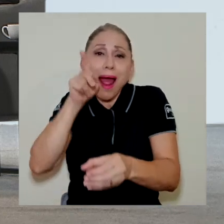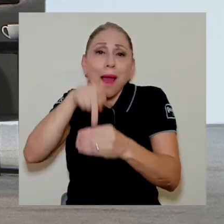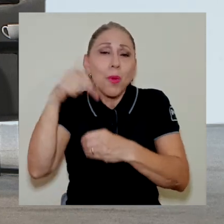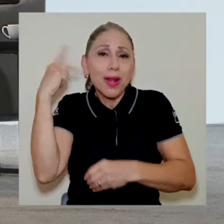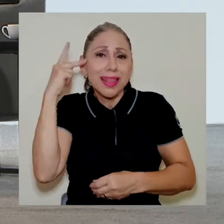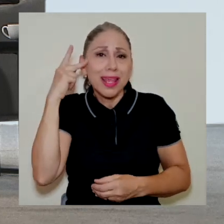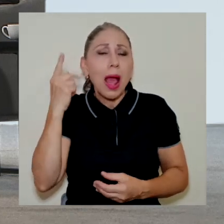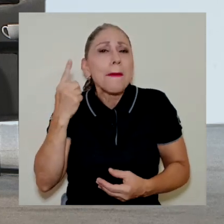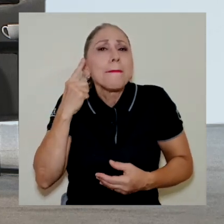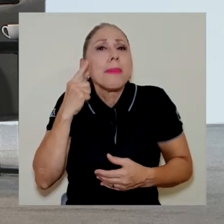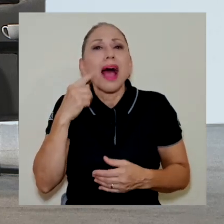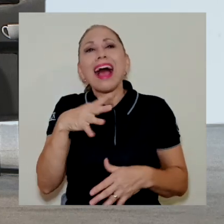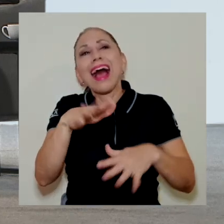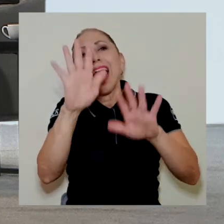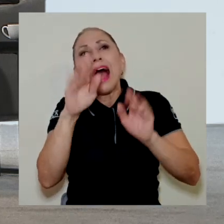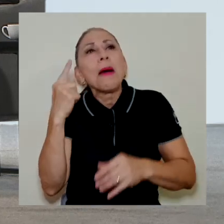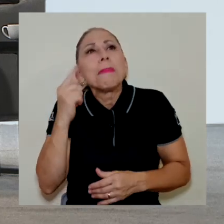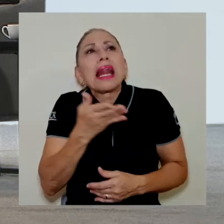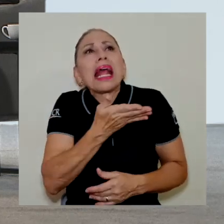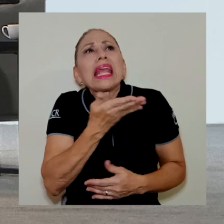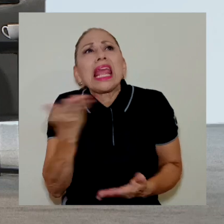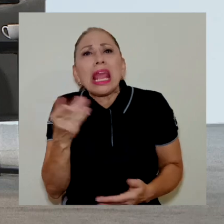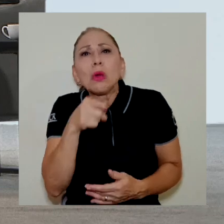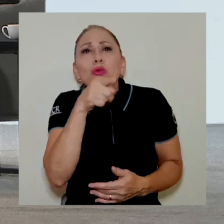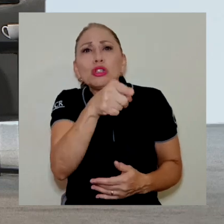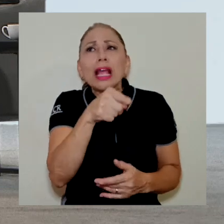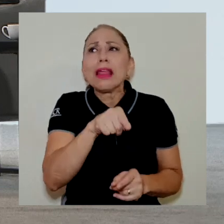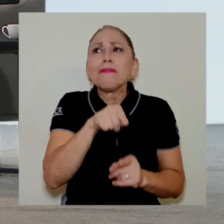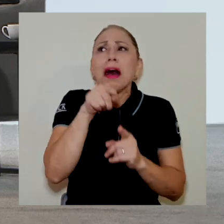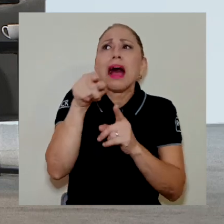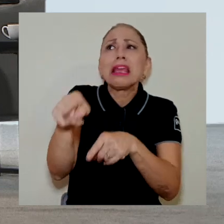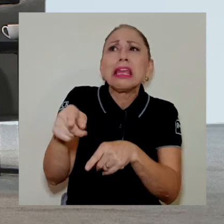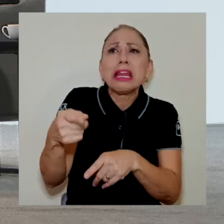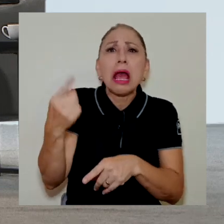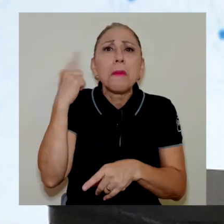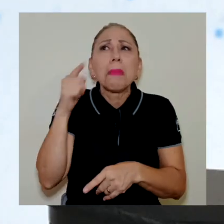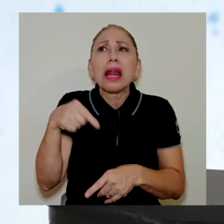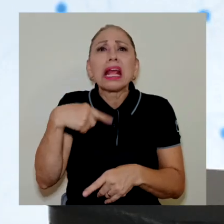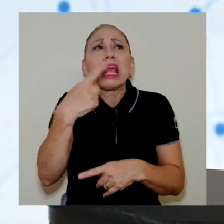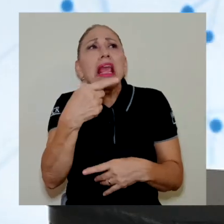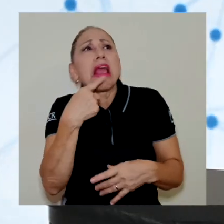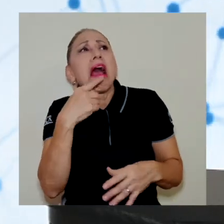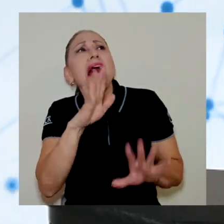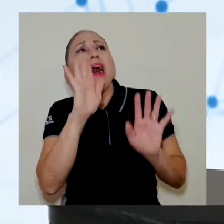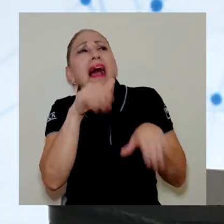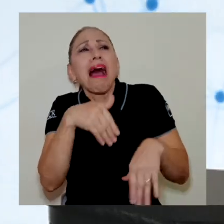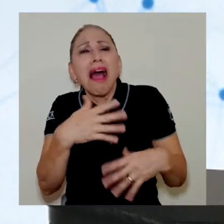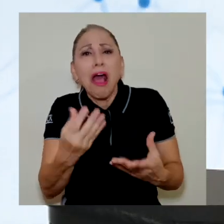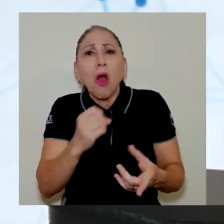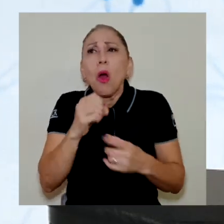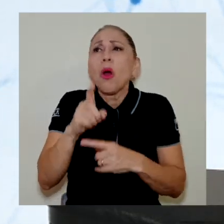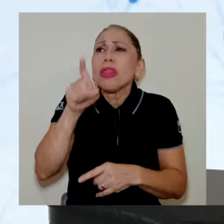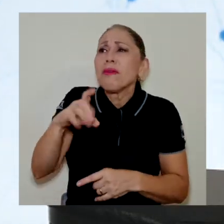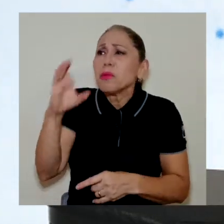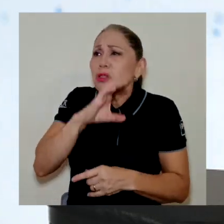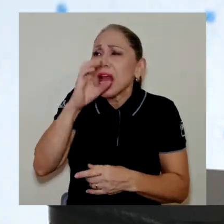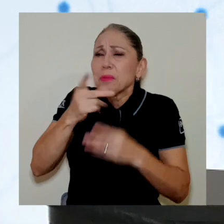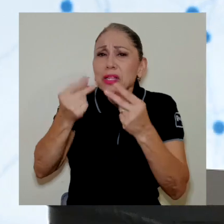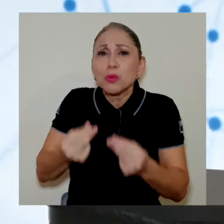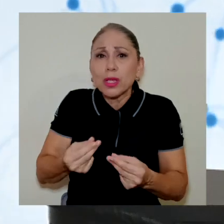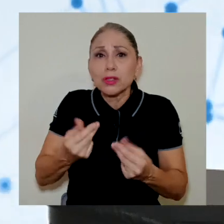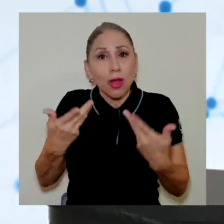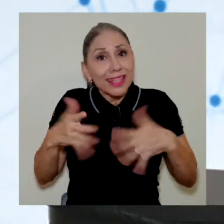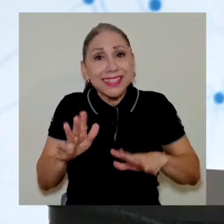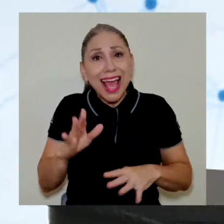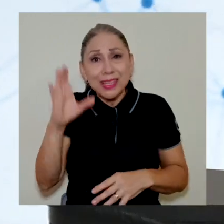¿para qué te vas a exponer a que constantemente te estén ridiculizando, a que tenés que andar buscando presupuesto muchísimo, que de por sí es